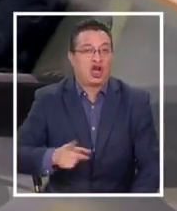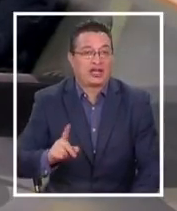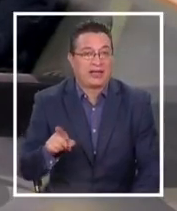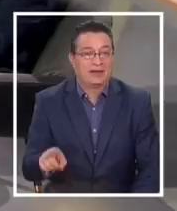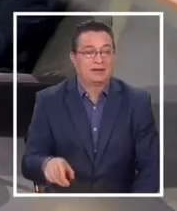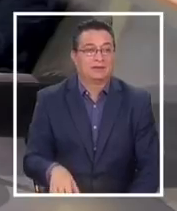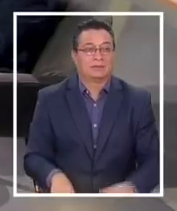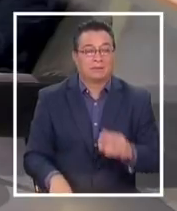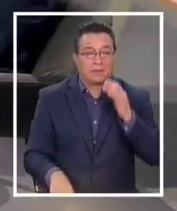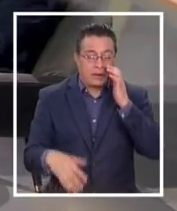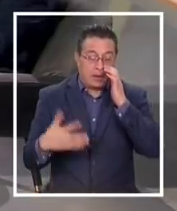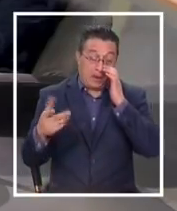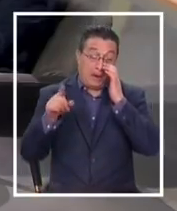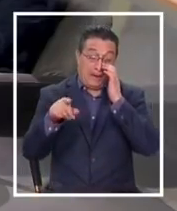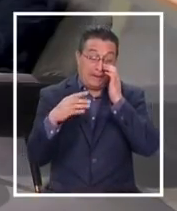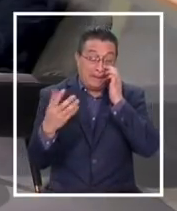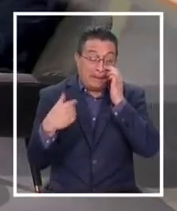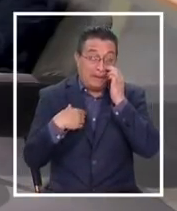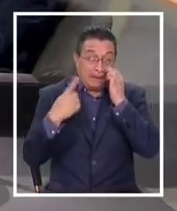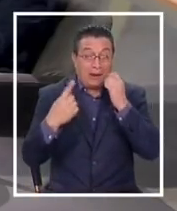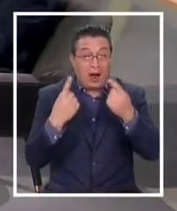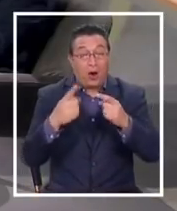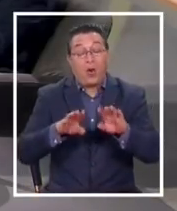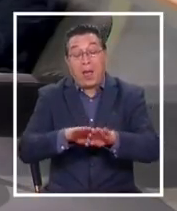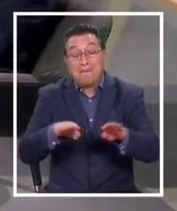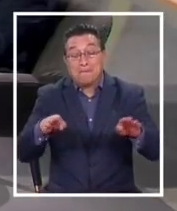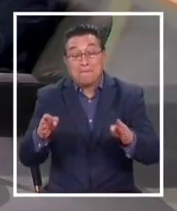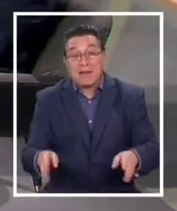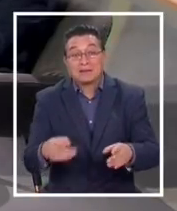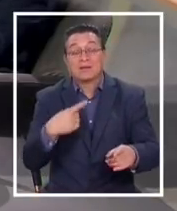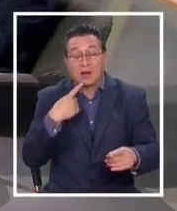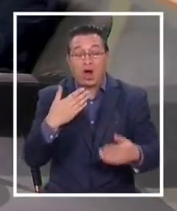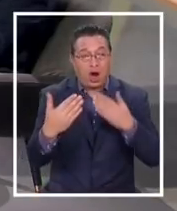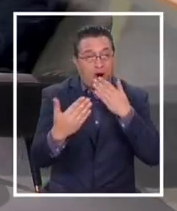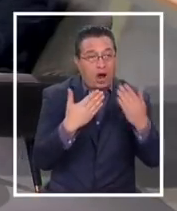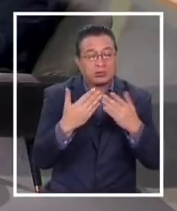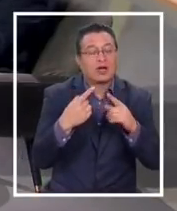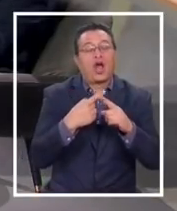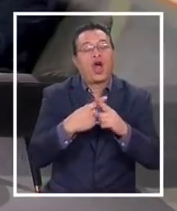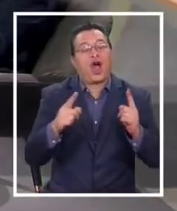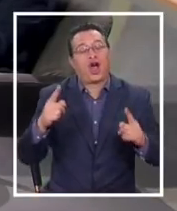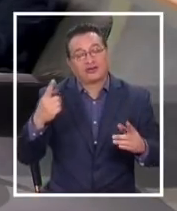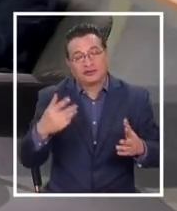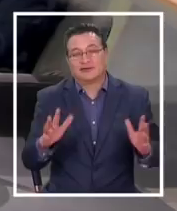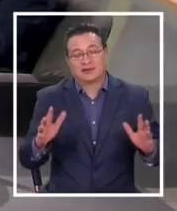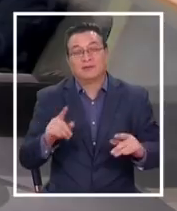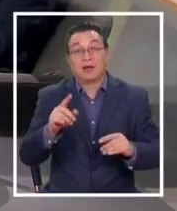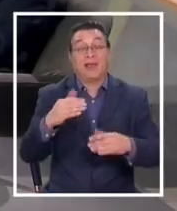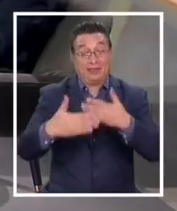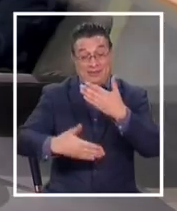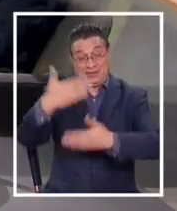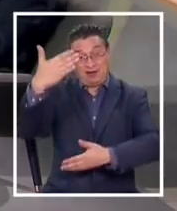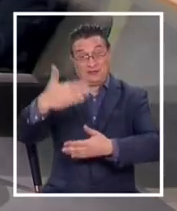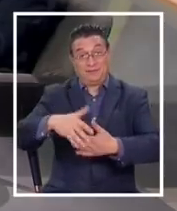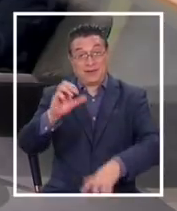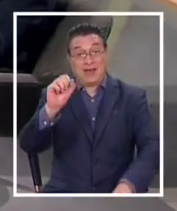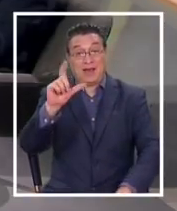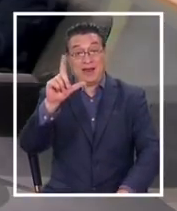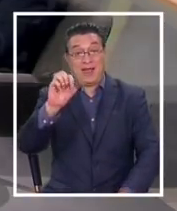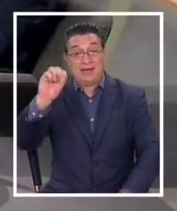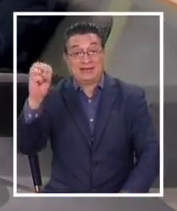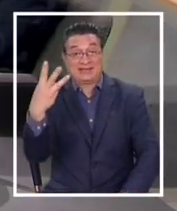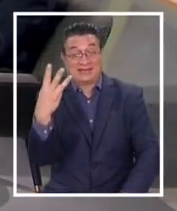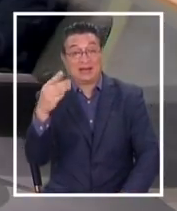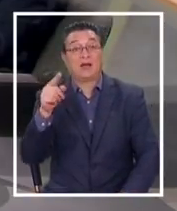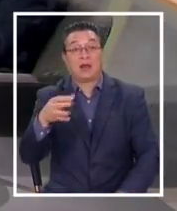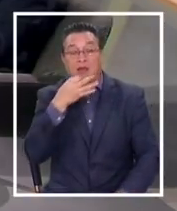esa lógica, yo creo. Que la gente que está en la mesa conversando. Que, no sé si leyeron ustedes en La Tercera de ayer el estudio que